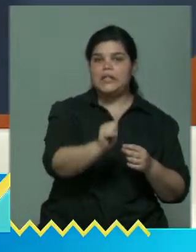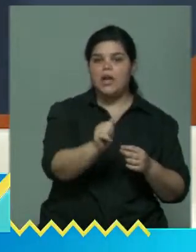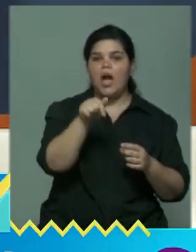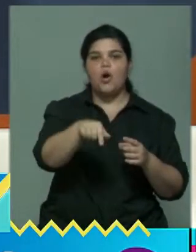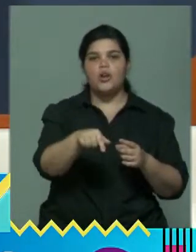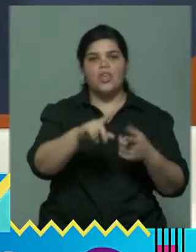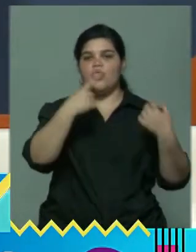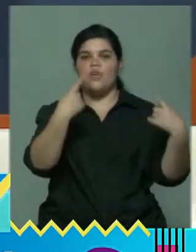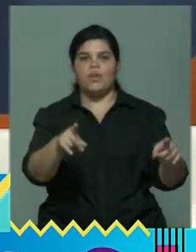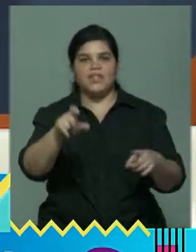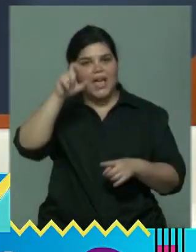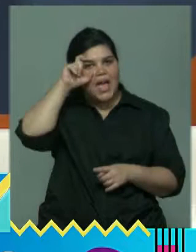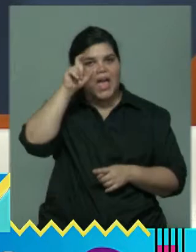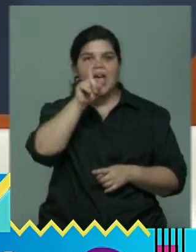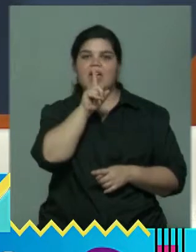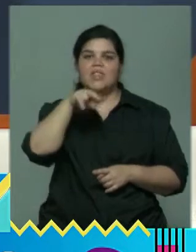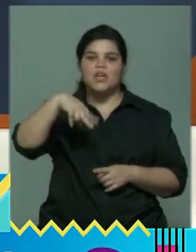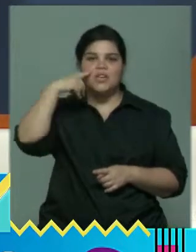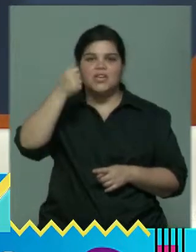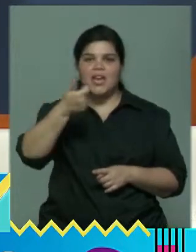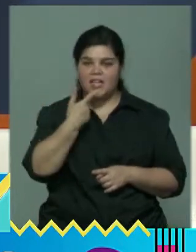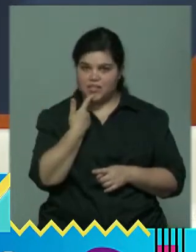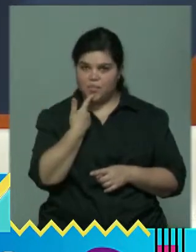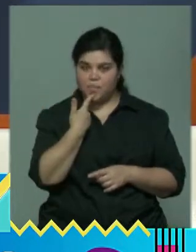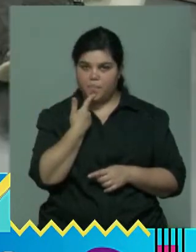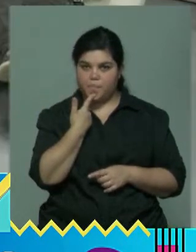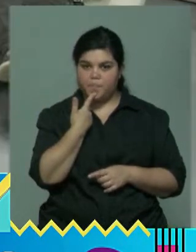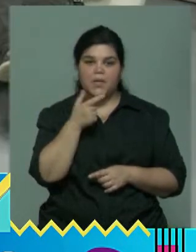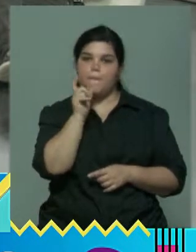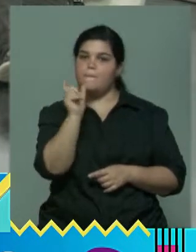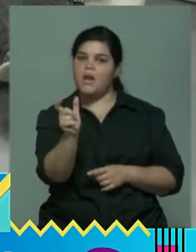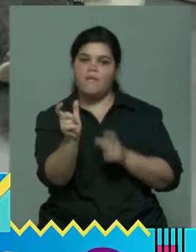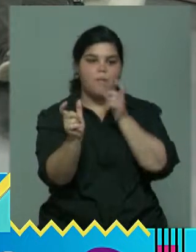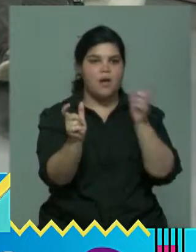etnias. Bien. Eso es un buen dato para O sea que con el paso del tiempo hasta se va,